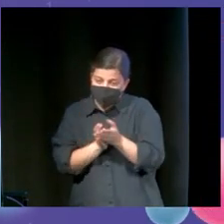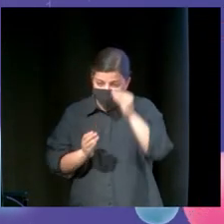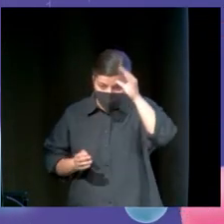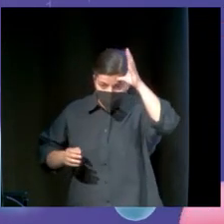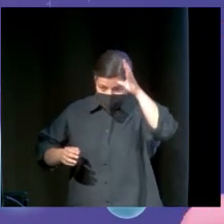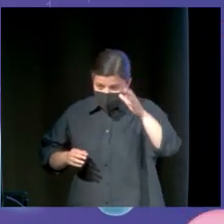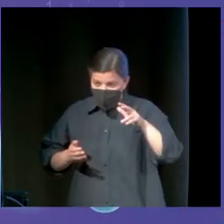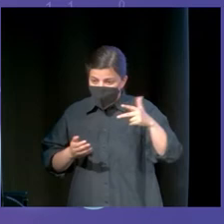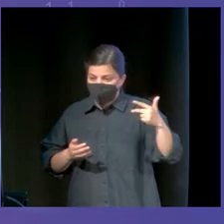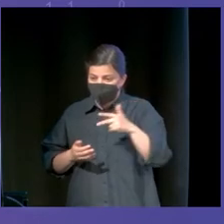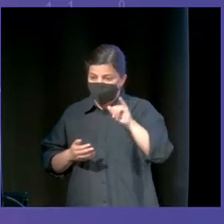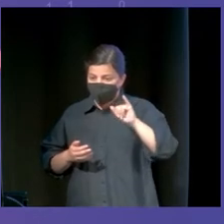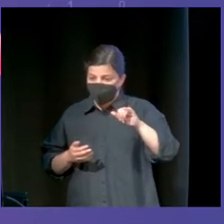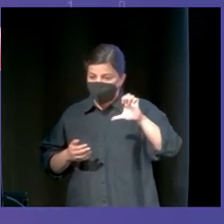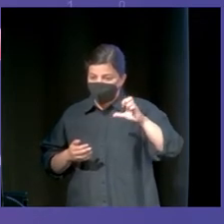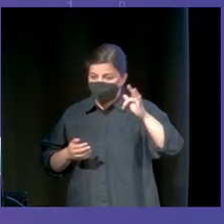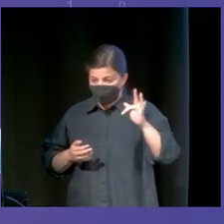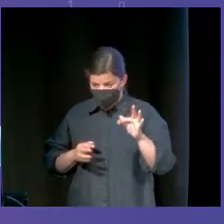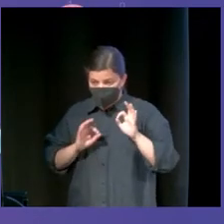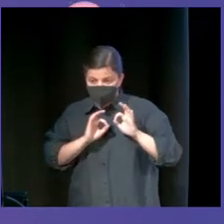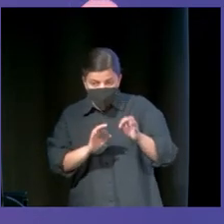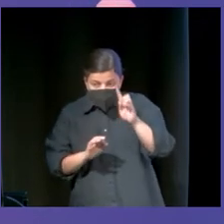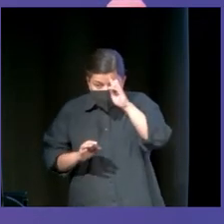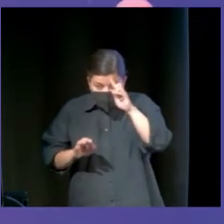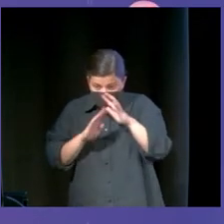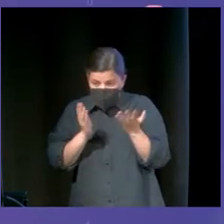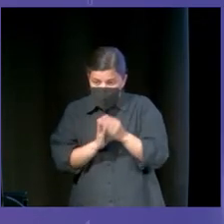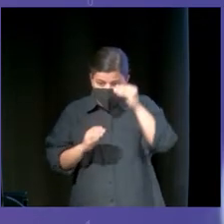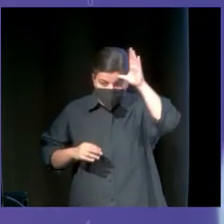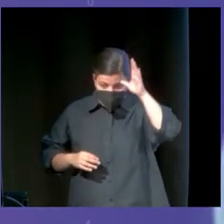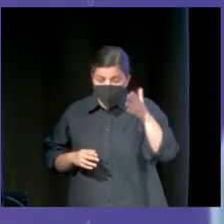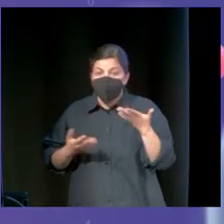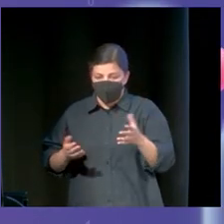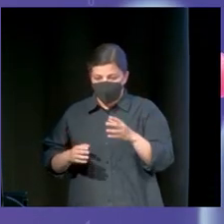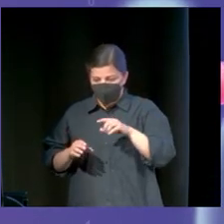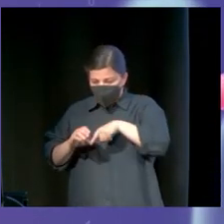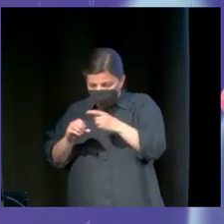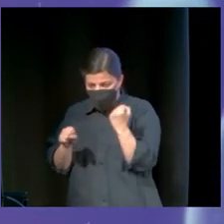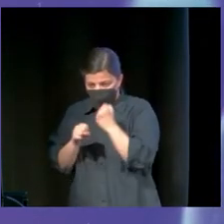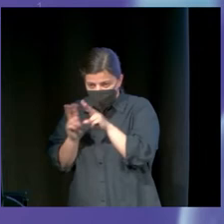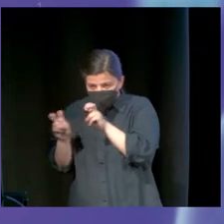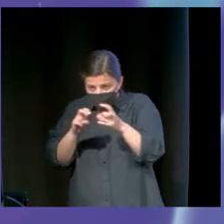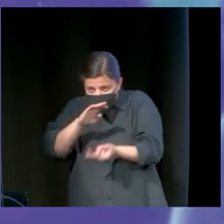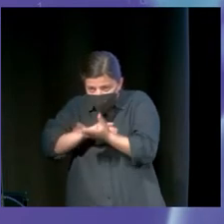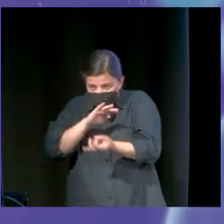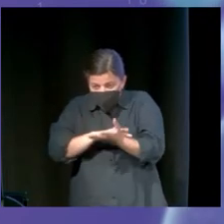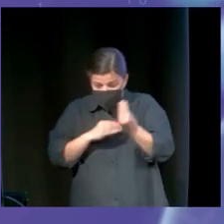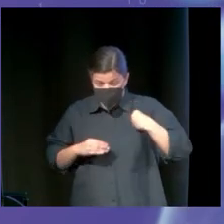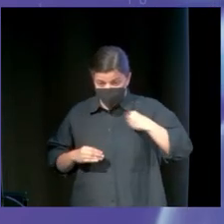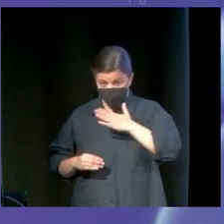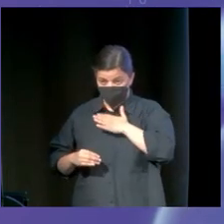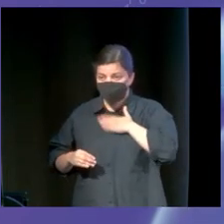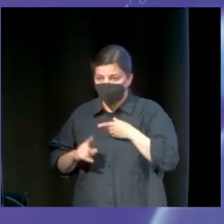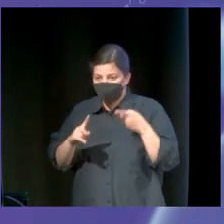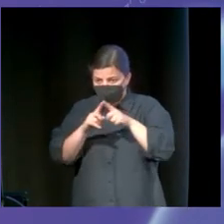pues se están creando estos puestos nuevos de trabajo como el mío precisamente para revolucionar las